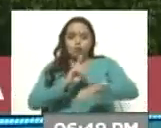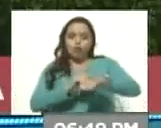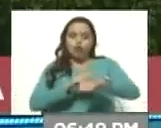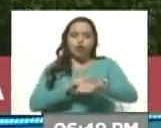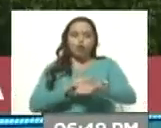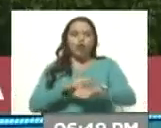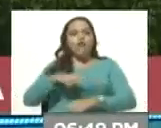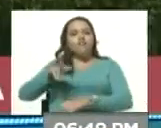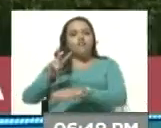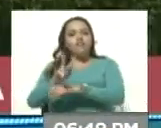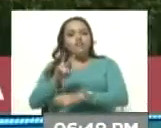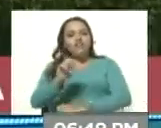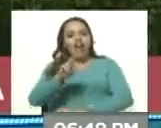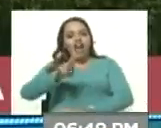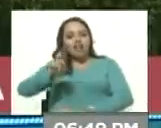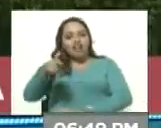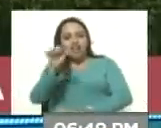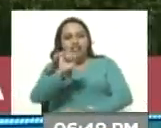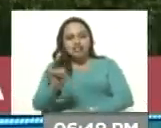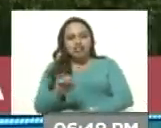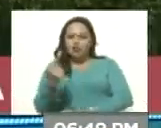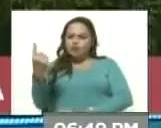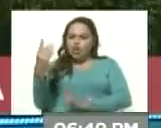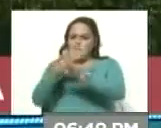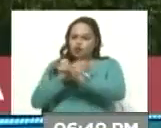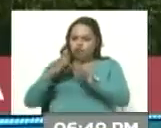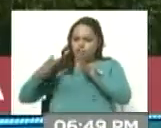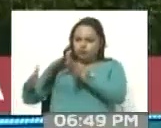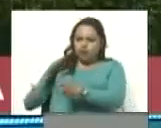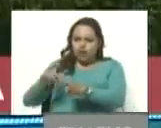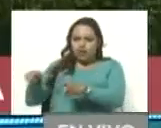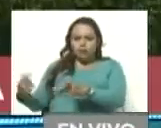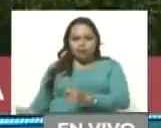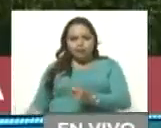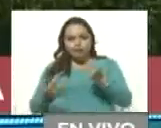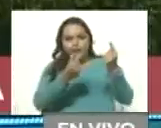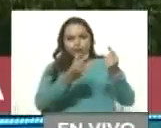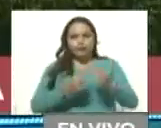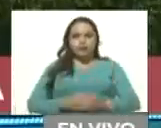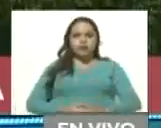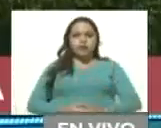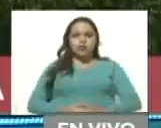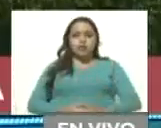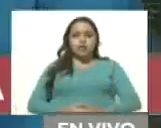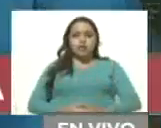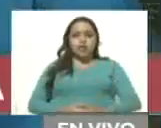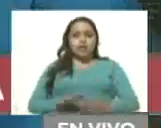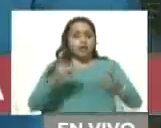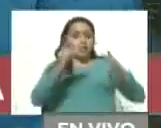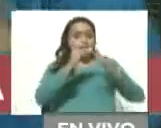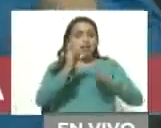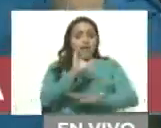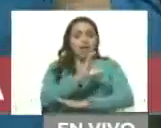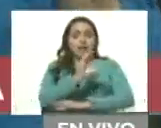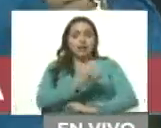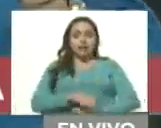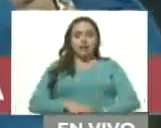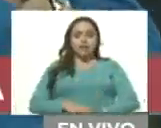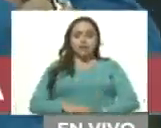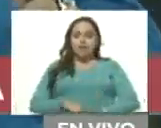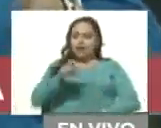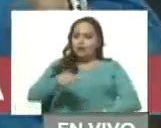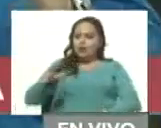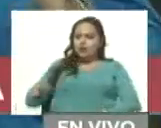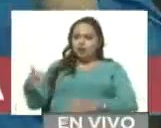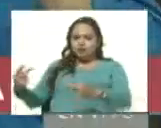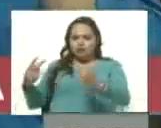antes de subir por el antiguo camino de la guaira a reposar en la catedral del agua en la catedral de caracas alcalde hay personas que nos están